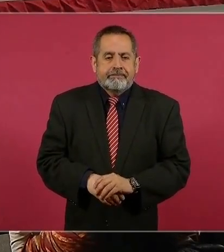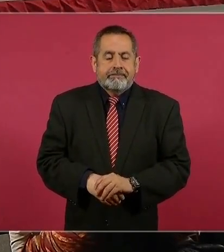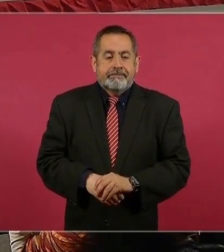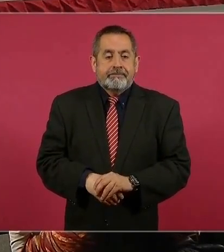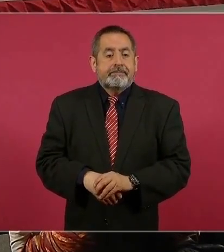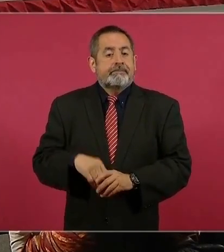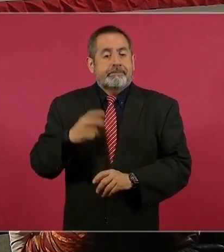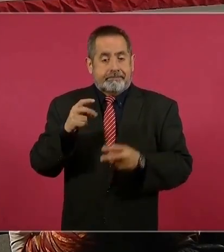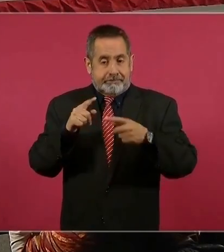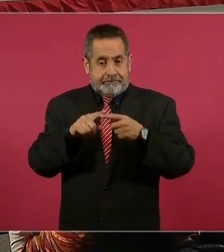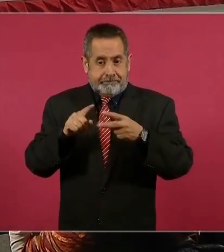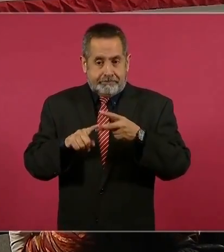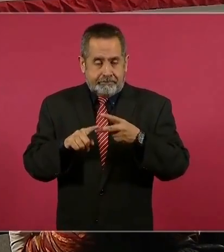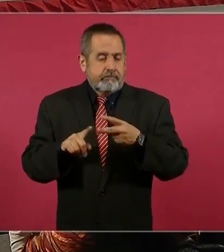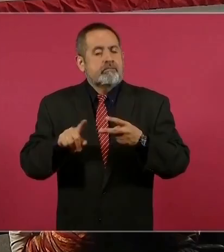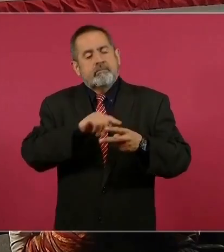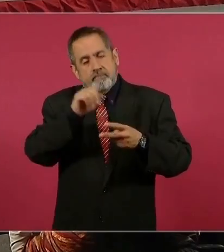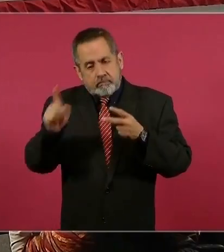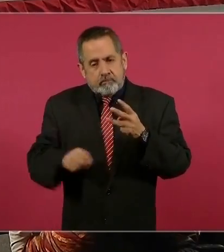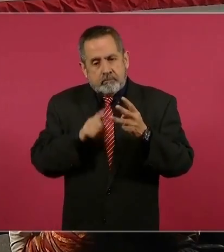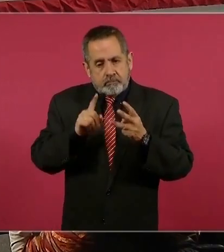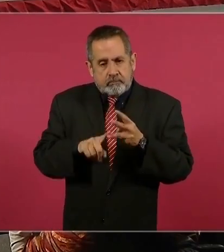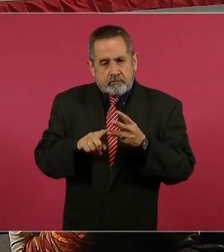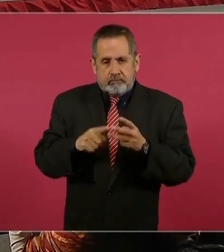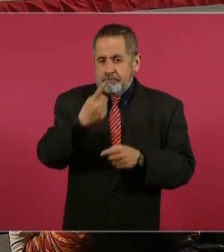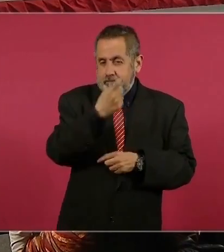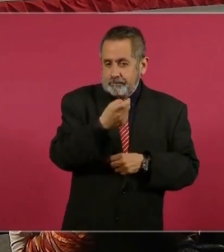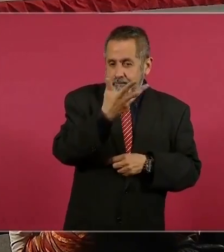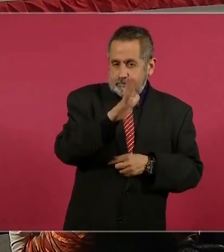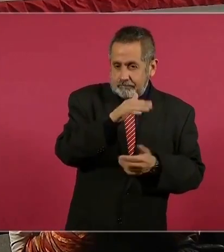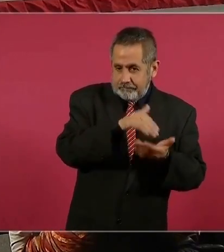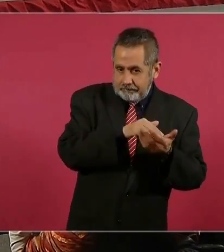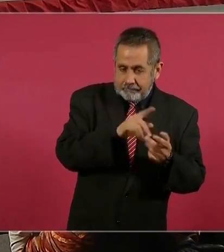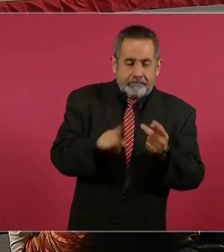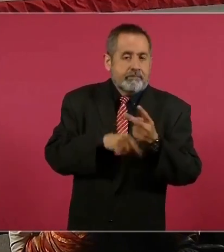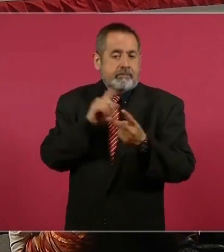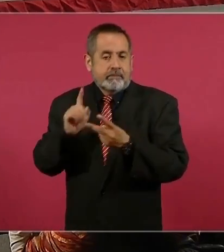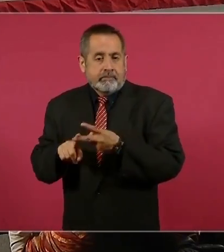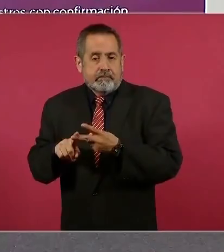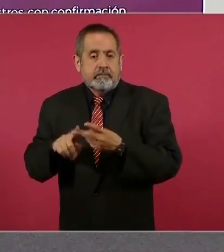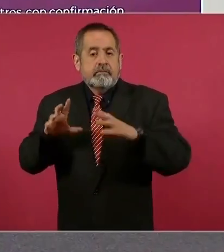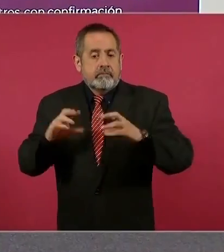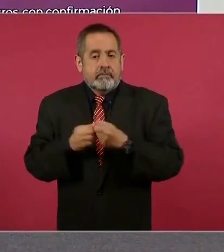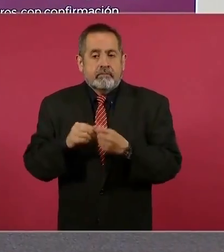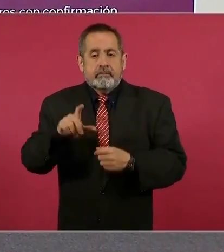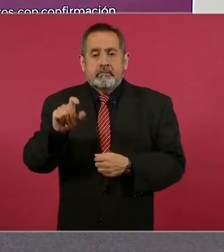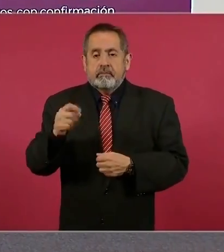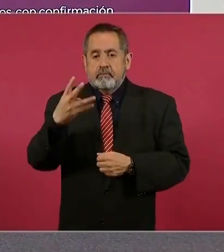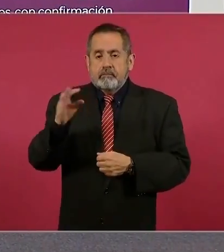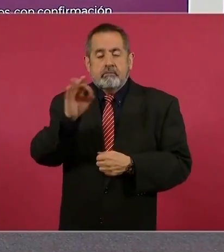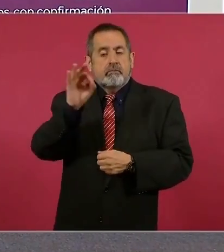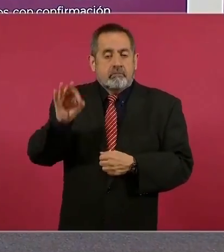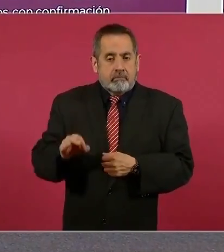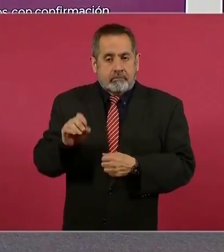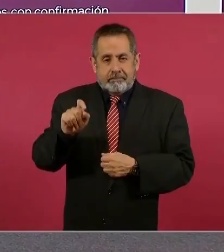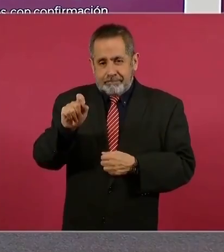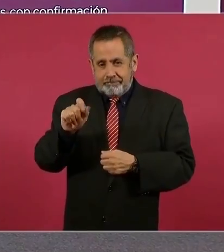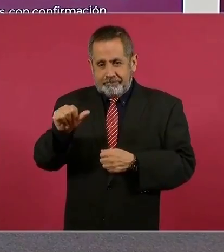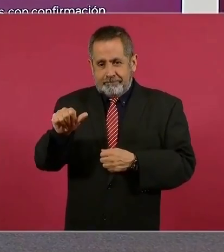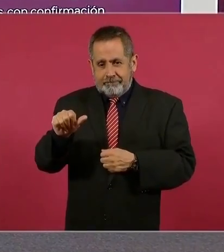Después de estas dos, en la base de datos de 110,000, tenemos también 24%,